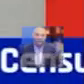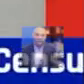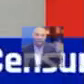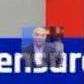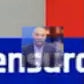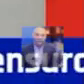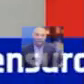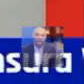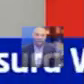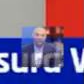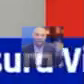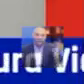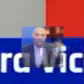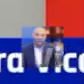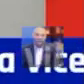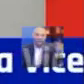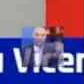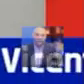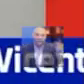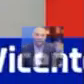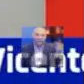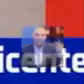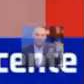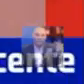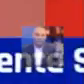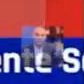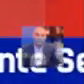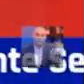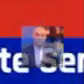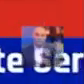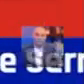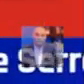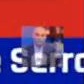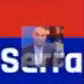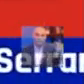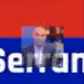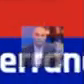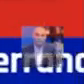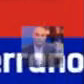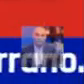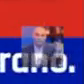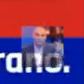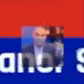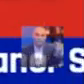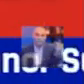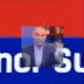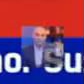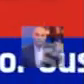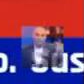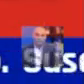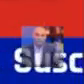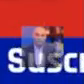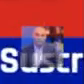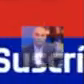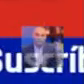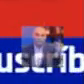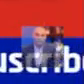Banamex, Inbursa, Grupo Salinas, que encabeza ese sujeto beligerante,